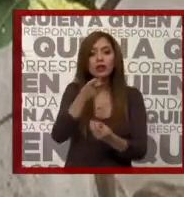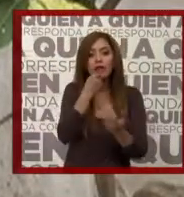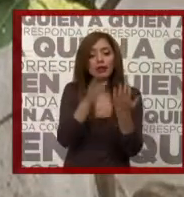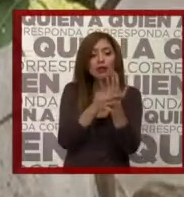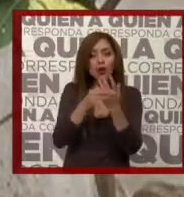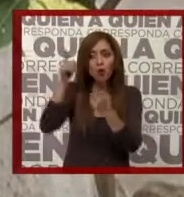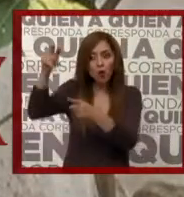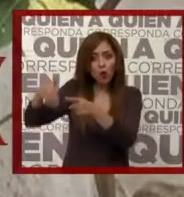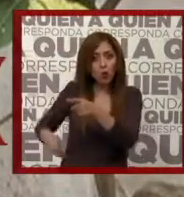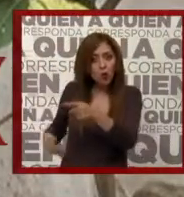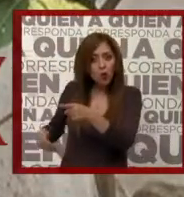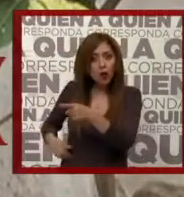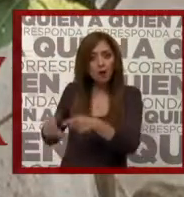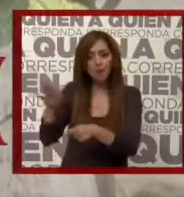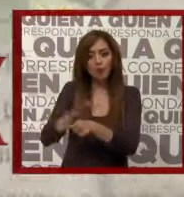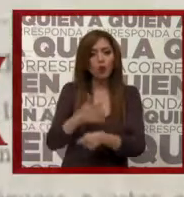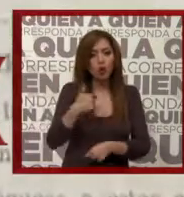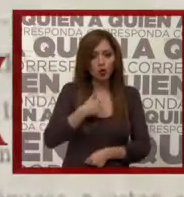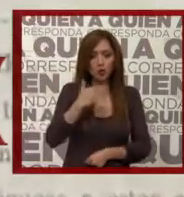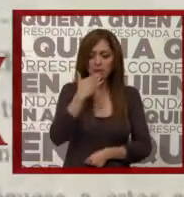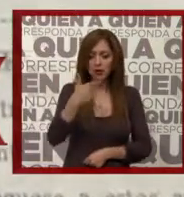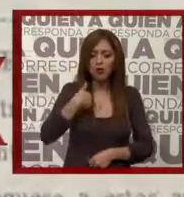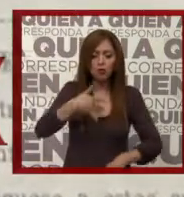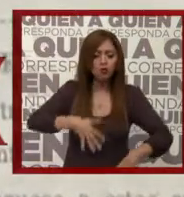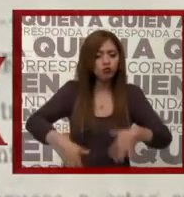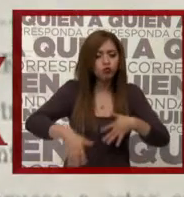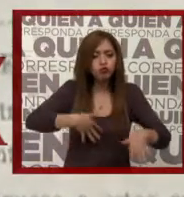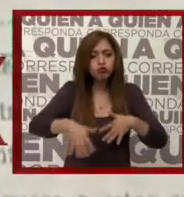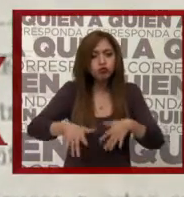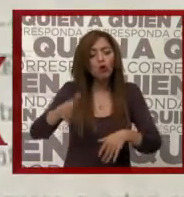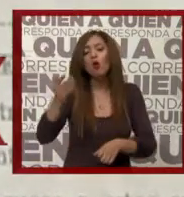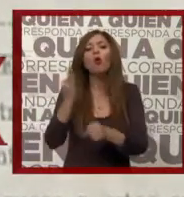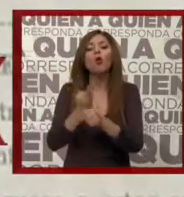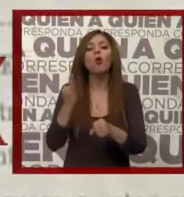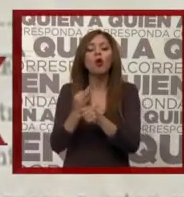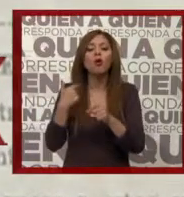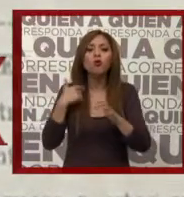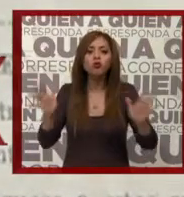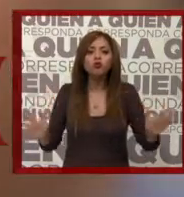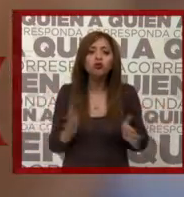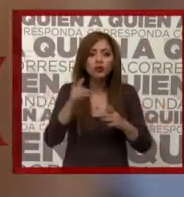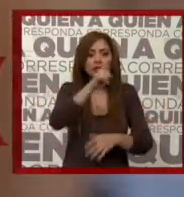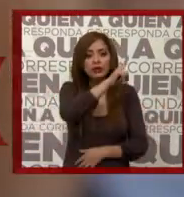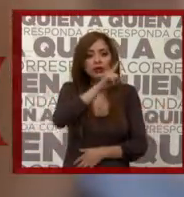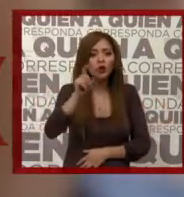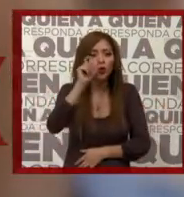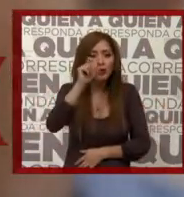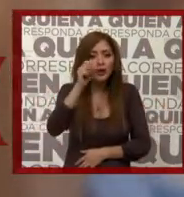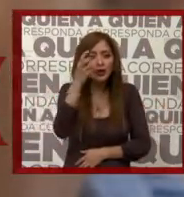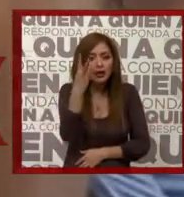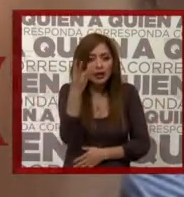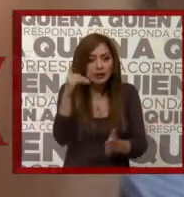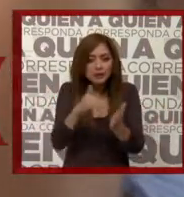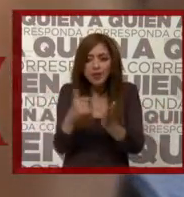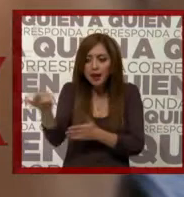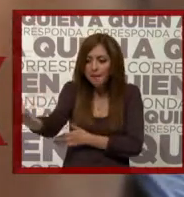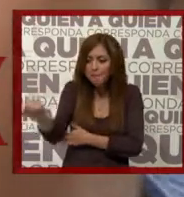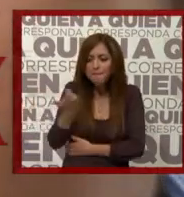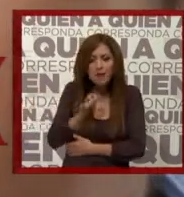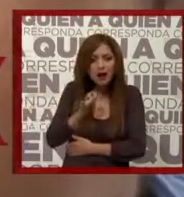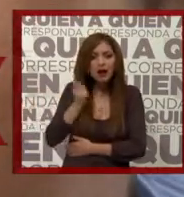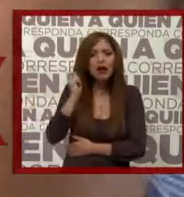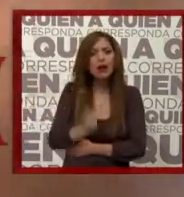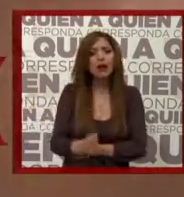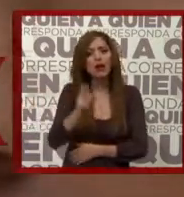porque yo fui bien. Y ahorita me dicen que solo 123,000 me están dando por